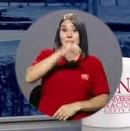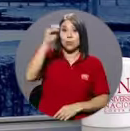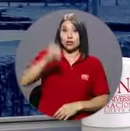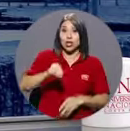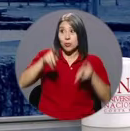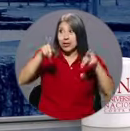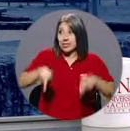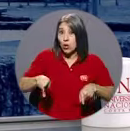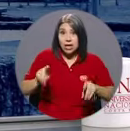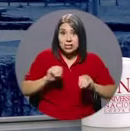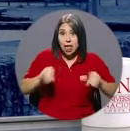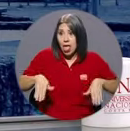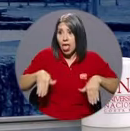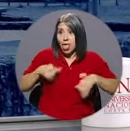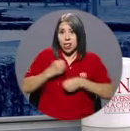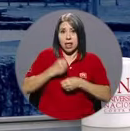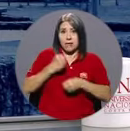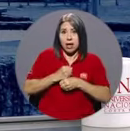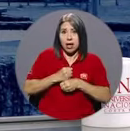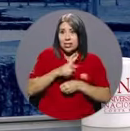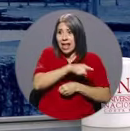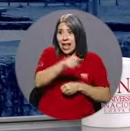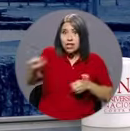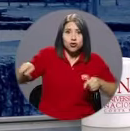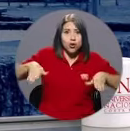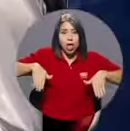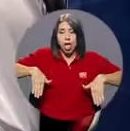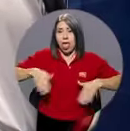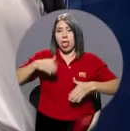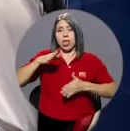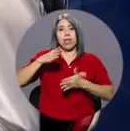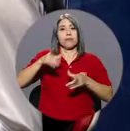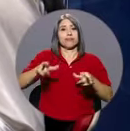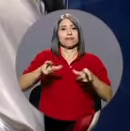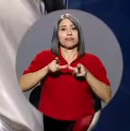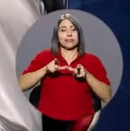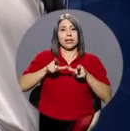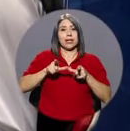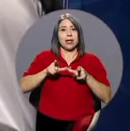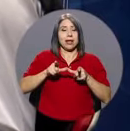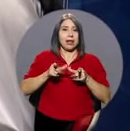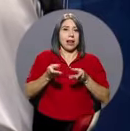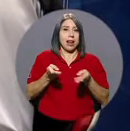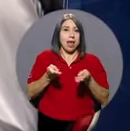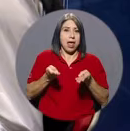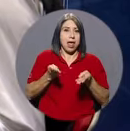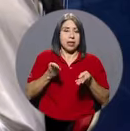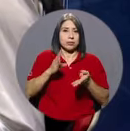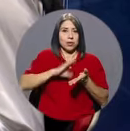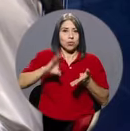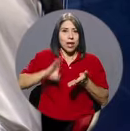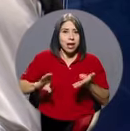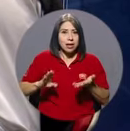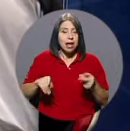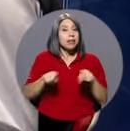la población desocupada en este momento en el país no ha terminado la secundaria. Tenemos una economía que bien lo ha venido señalando